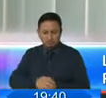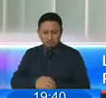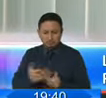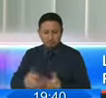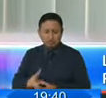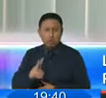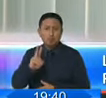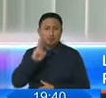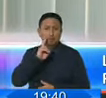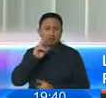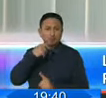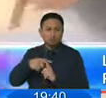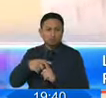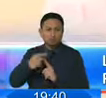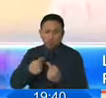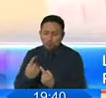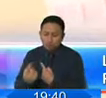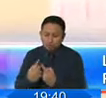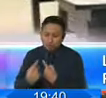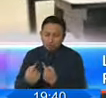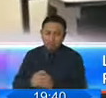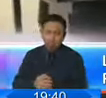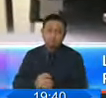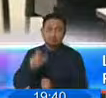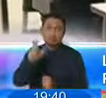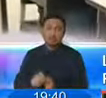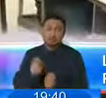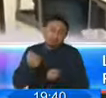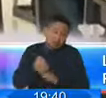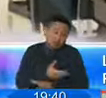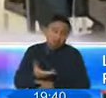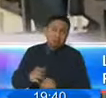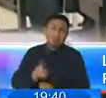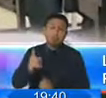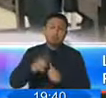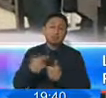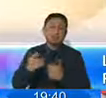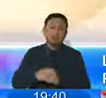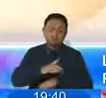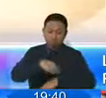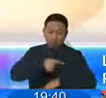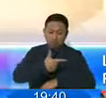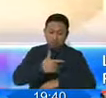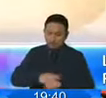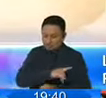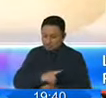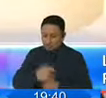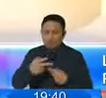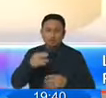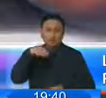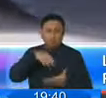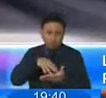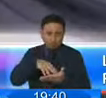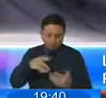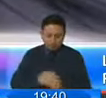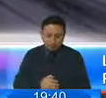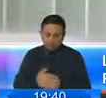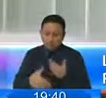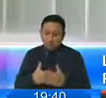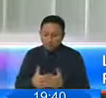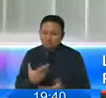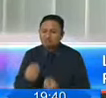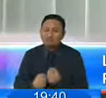vocabulario positivo frente al entorno. Los expertos recomiendan primero organizar las horas en que se revisará la materia y luego planificar lo que se va a